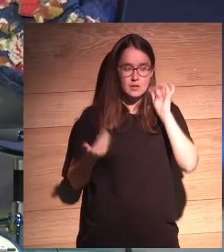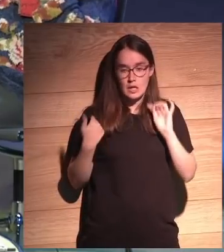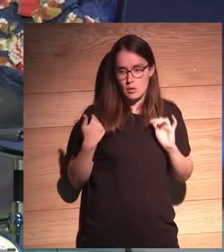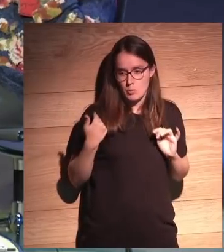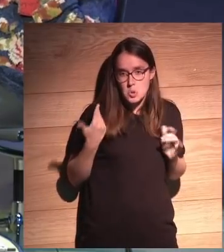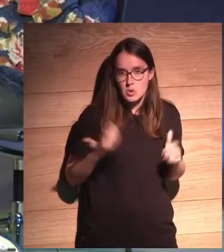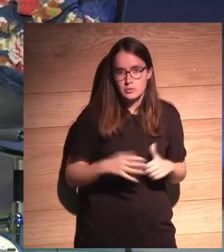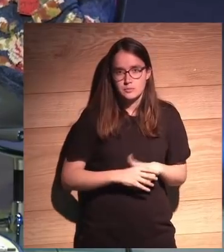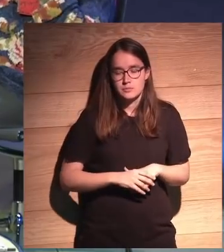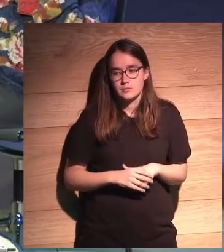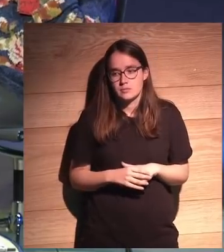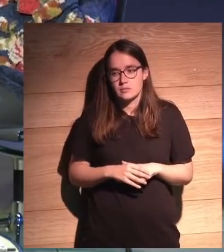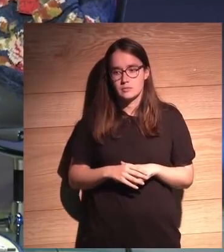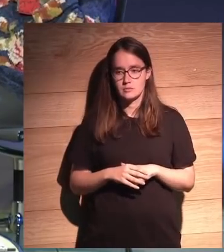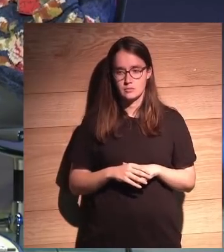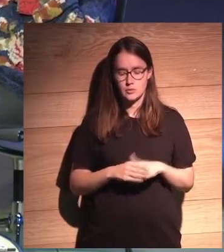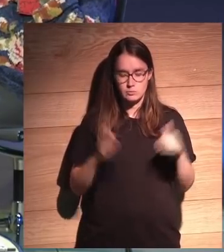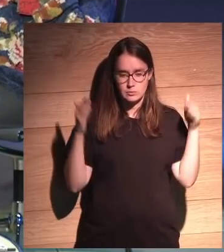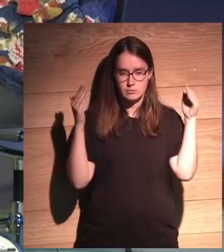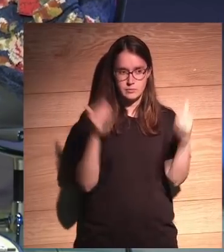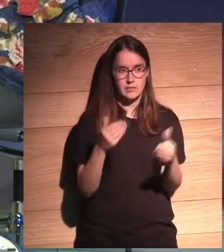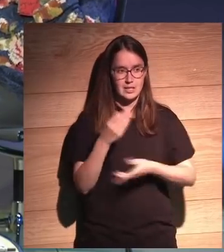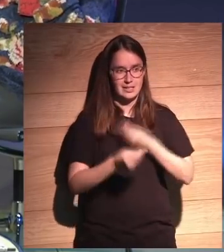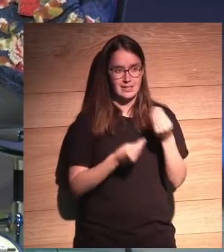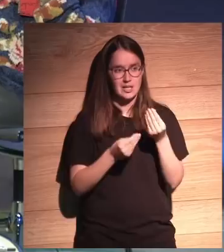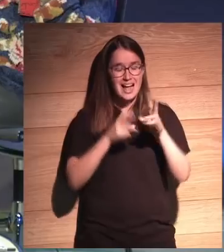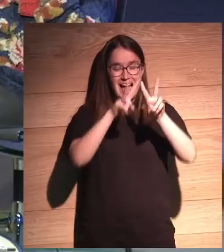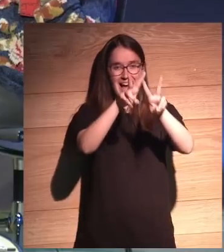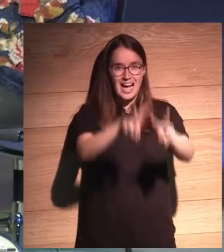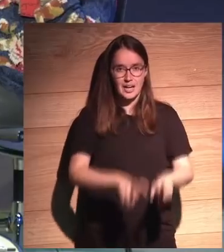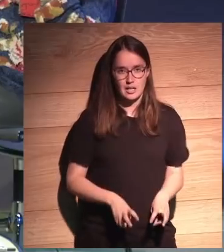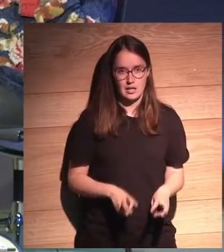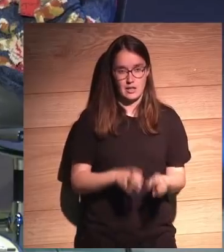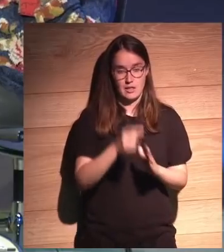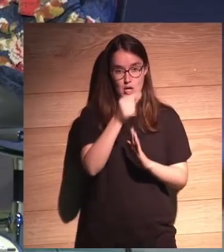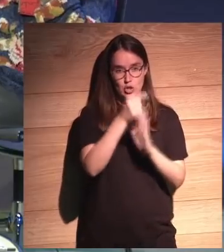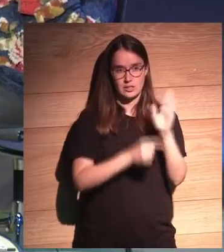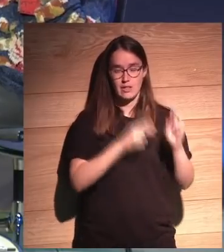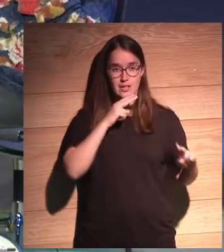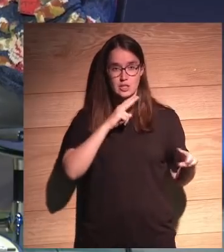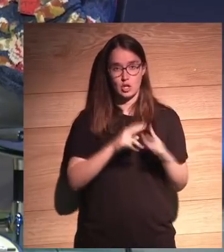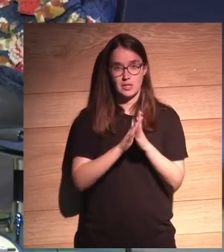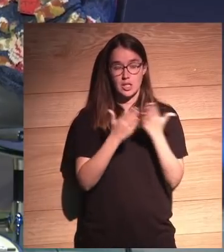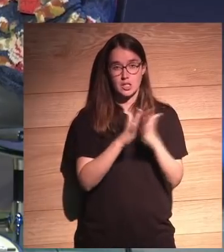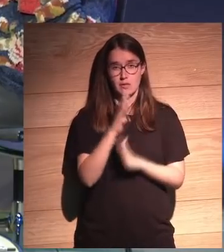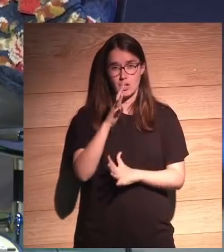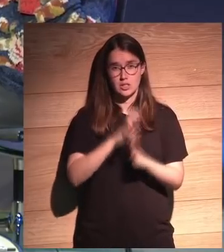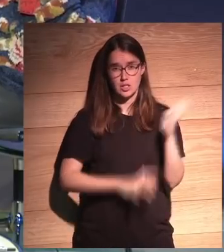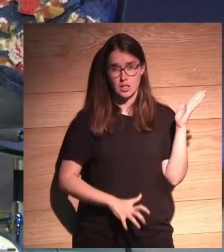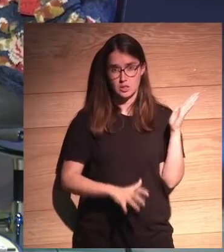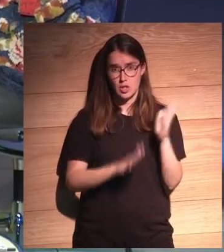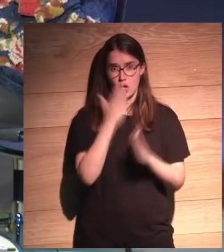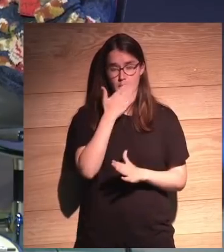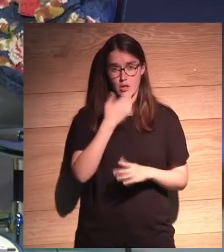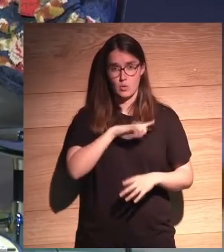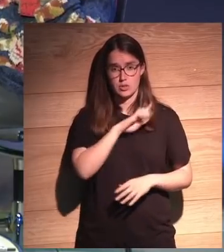hace unos meses, ¿no? Que se ha dedicado a analizar los índices de nombres de los libros de texto de nuestros